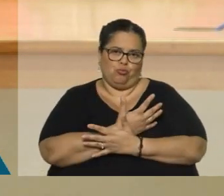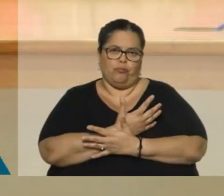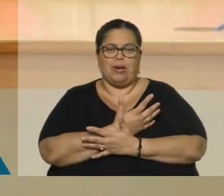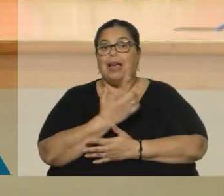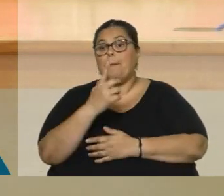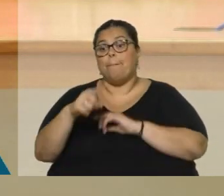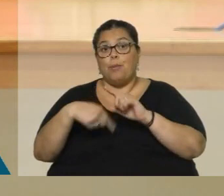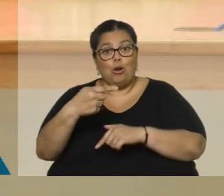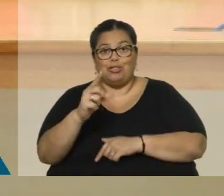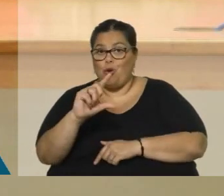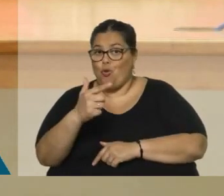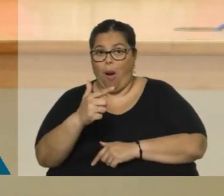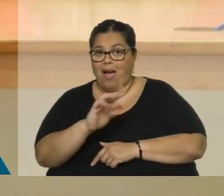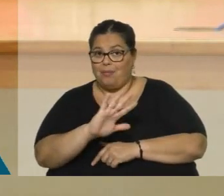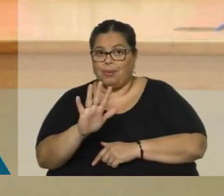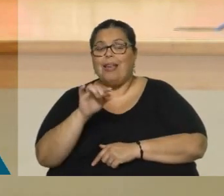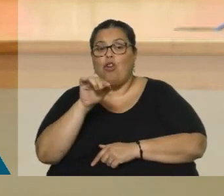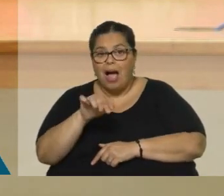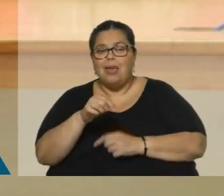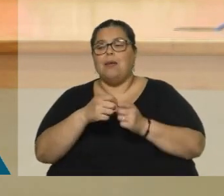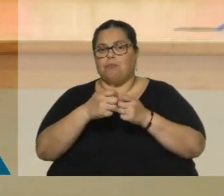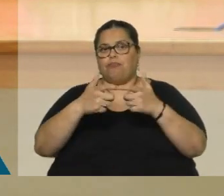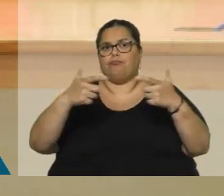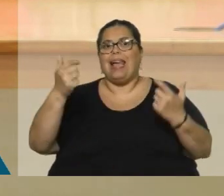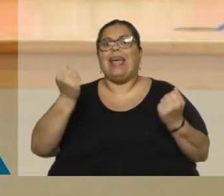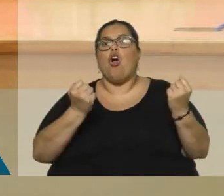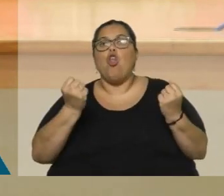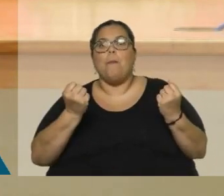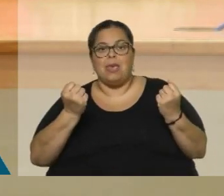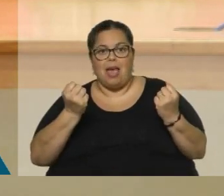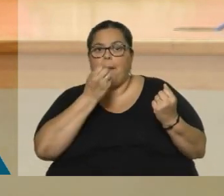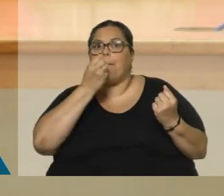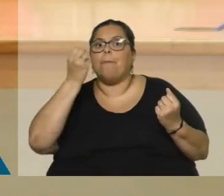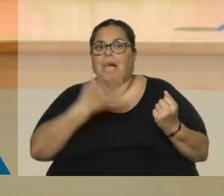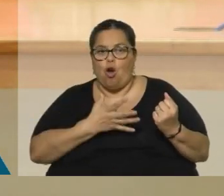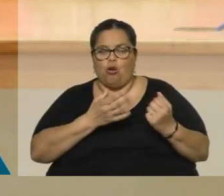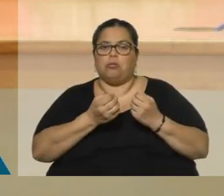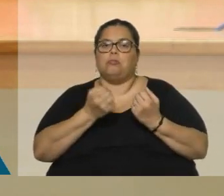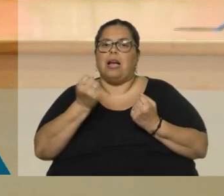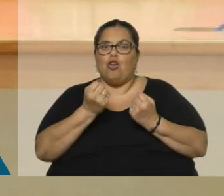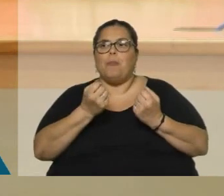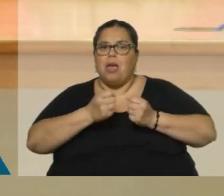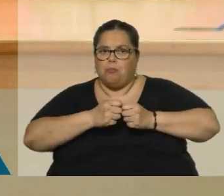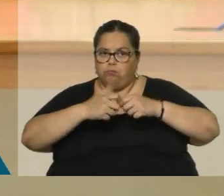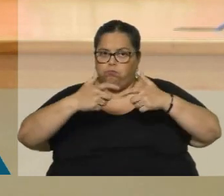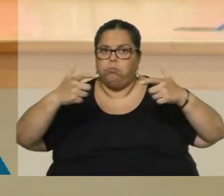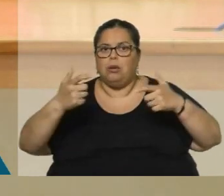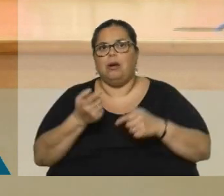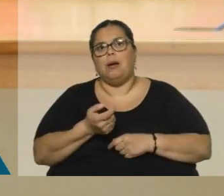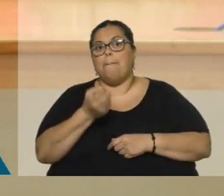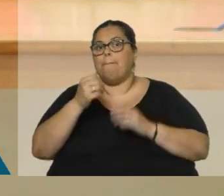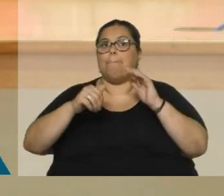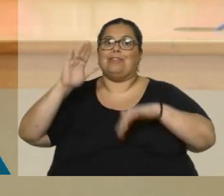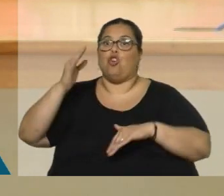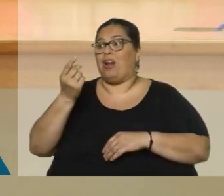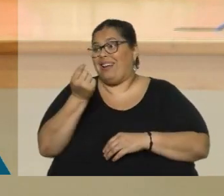por lo tanto, la proyección de crecimiento de la economía es que va a tener un crecimiento mayor del casi nulo